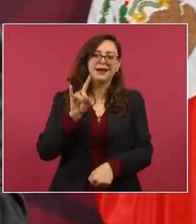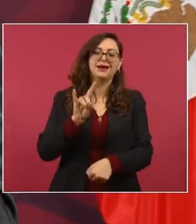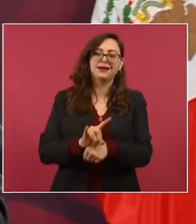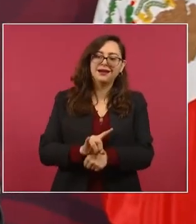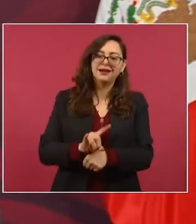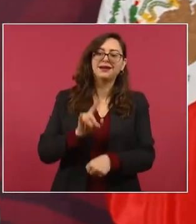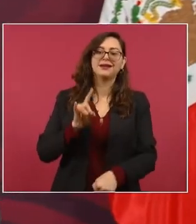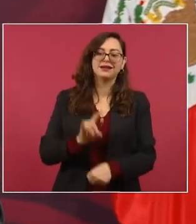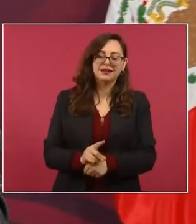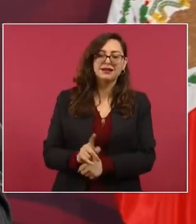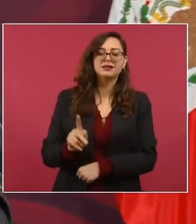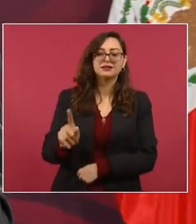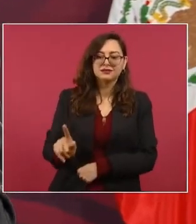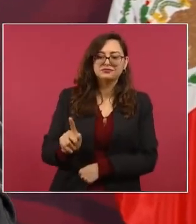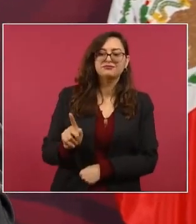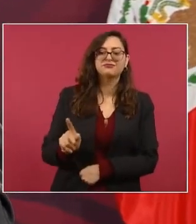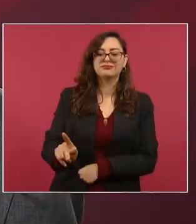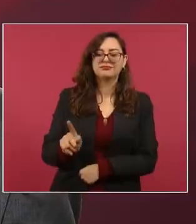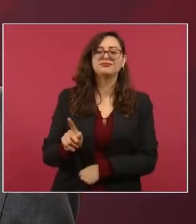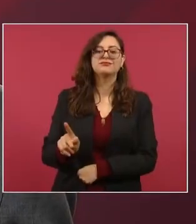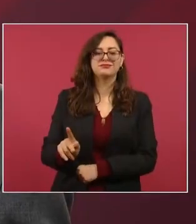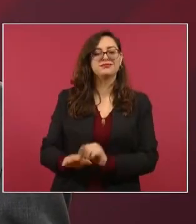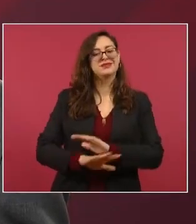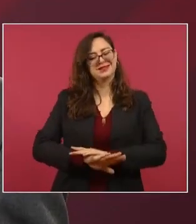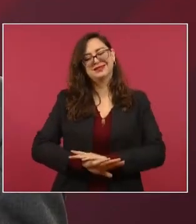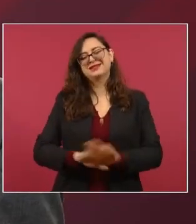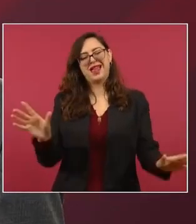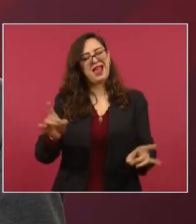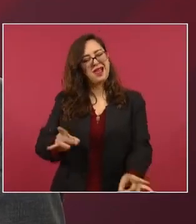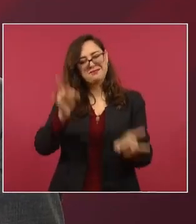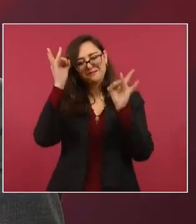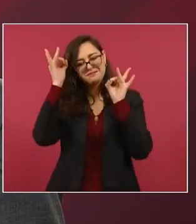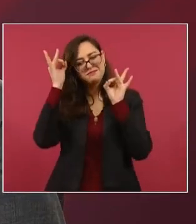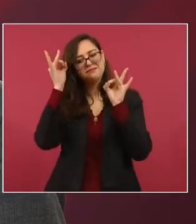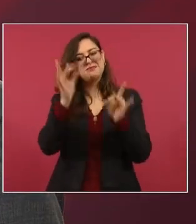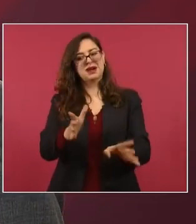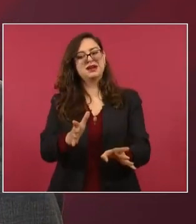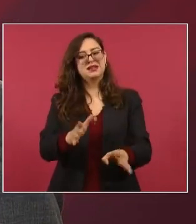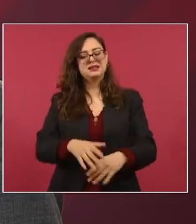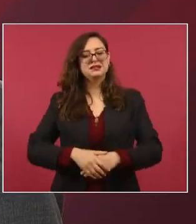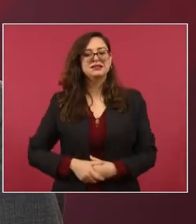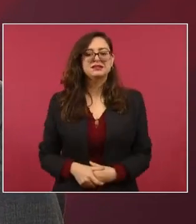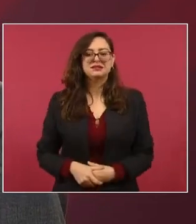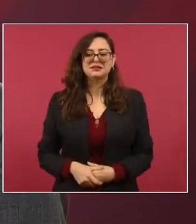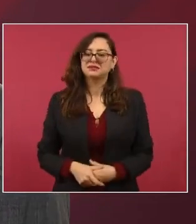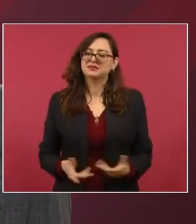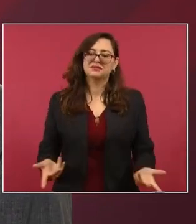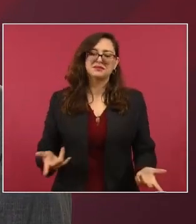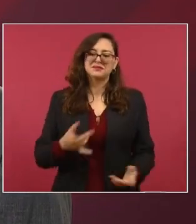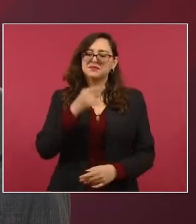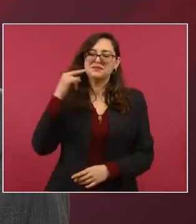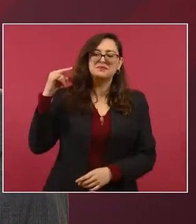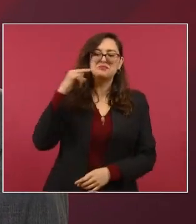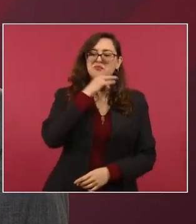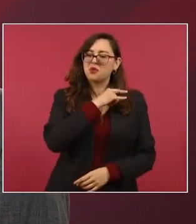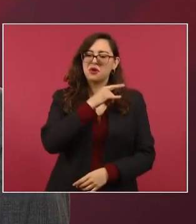de estar actuando de manera falsaria. Ya no queremos